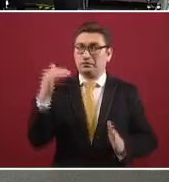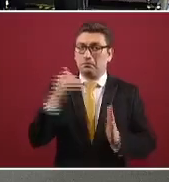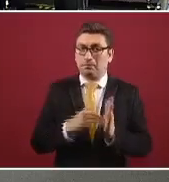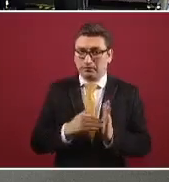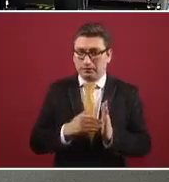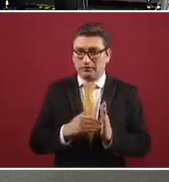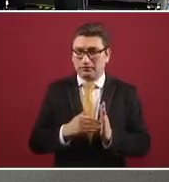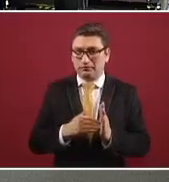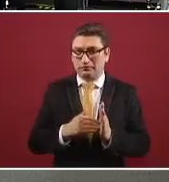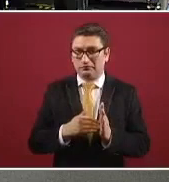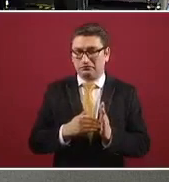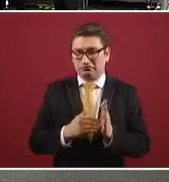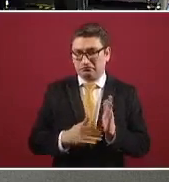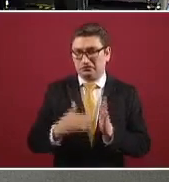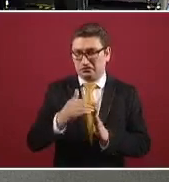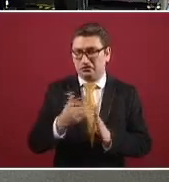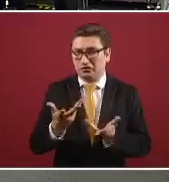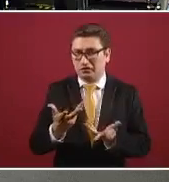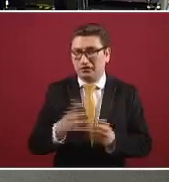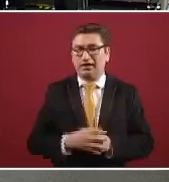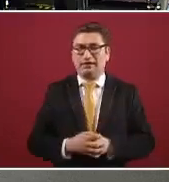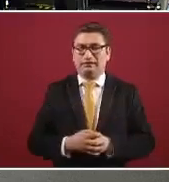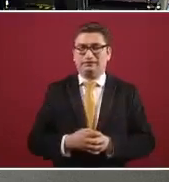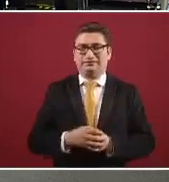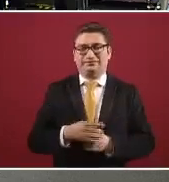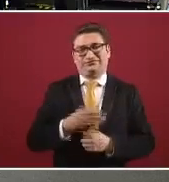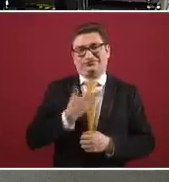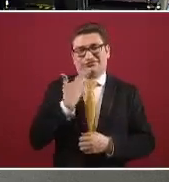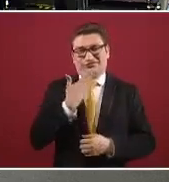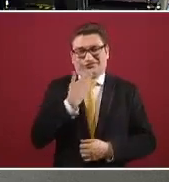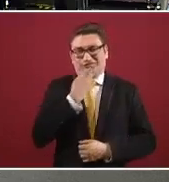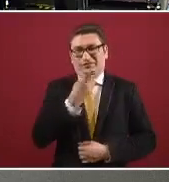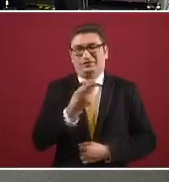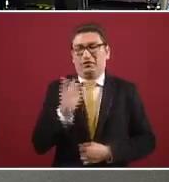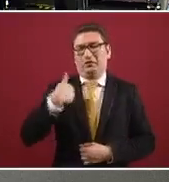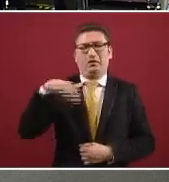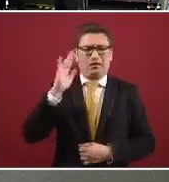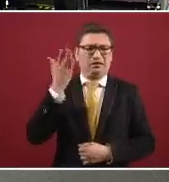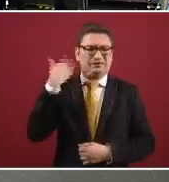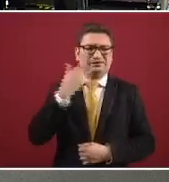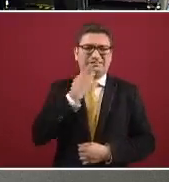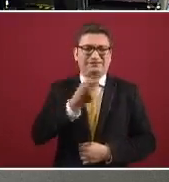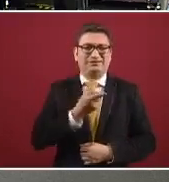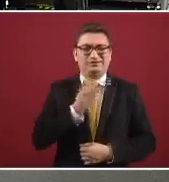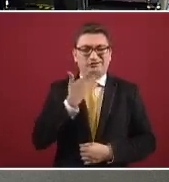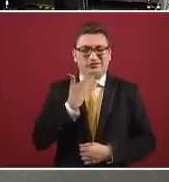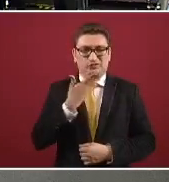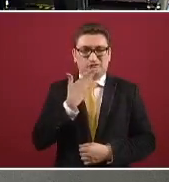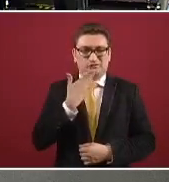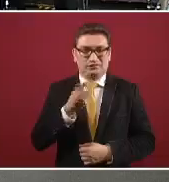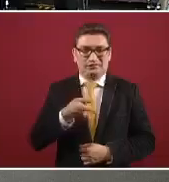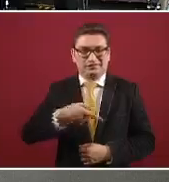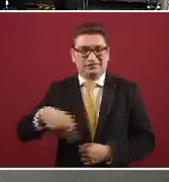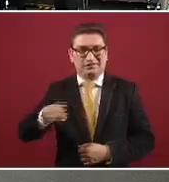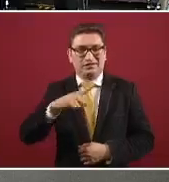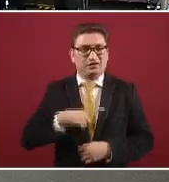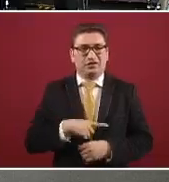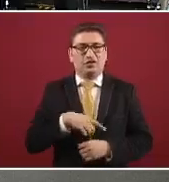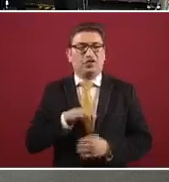Pues como se dice coloquialmente o se decía antes, nos iban a arruchar,